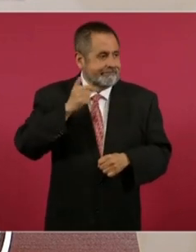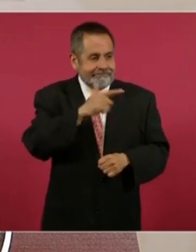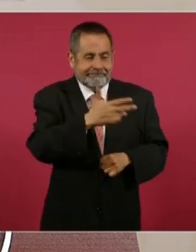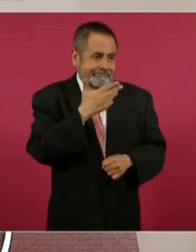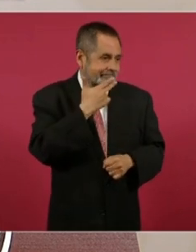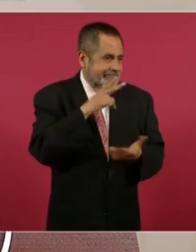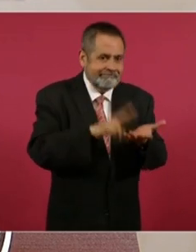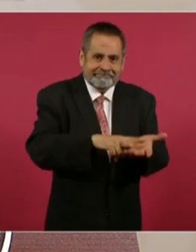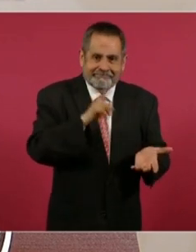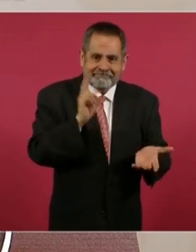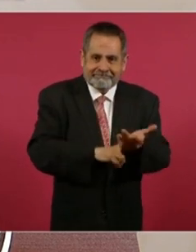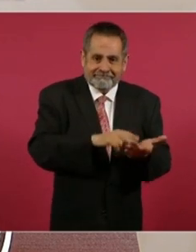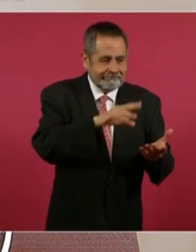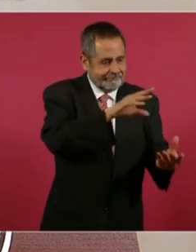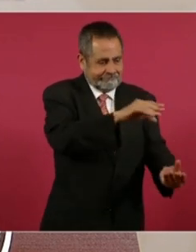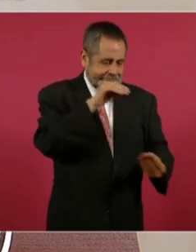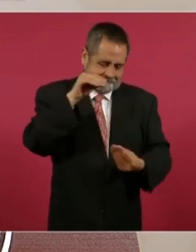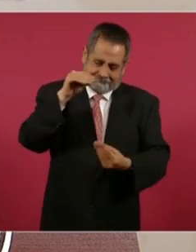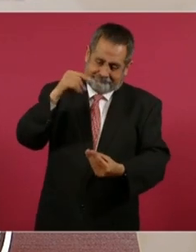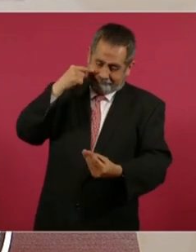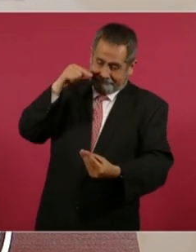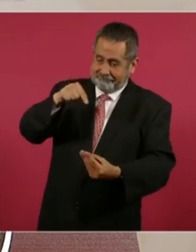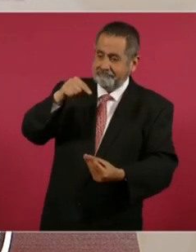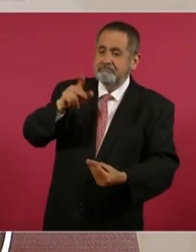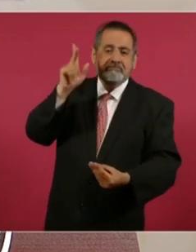es oro molido.